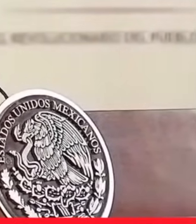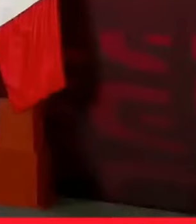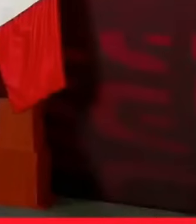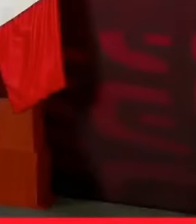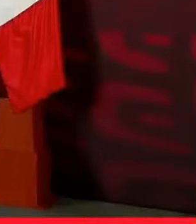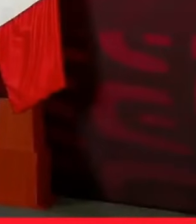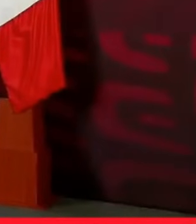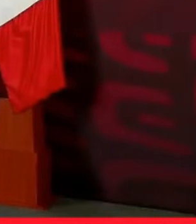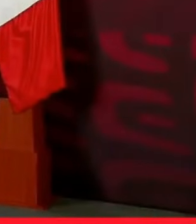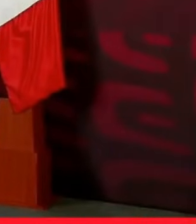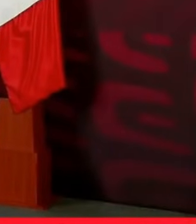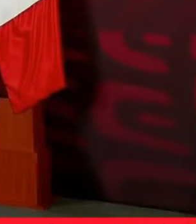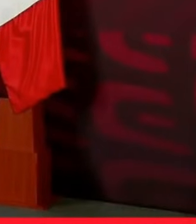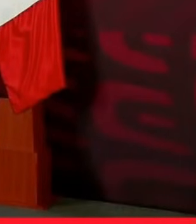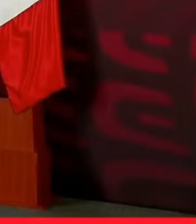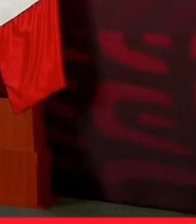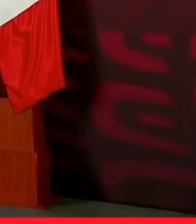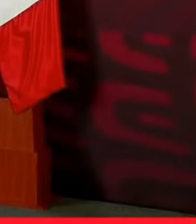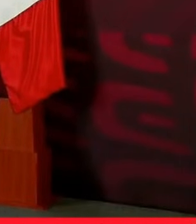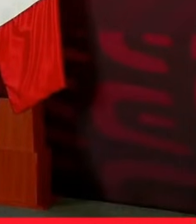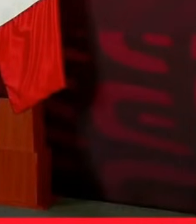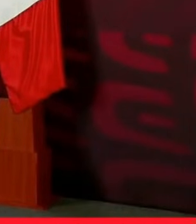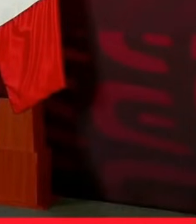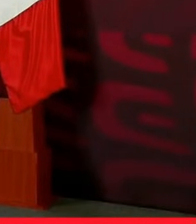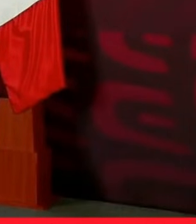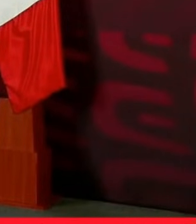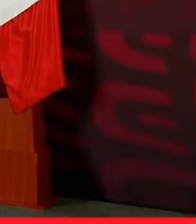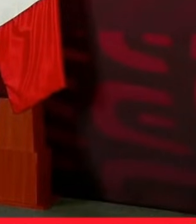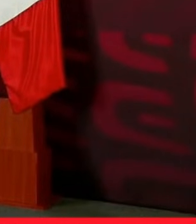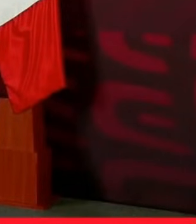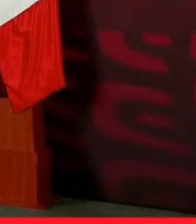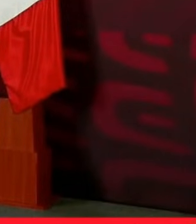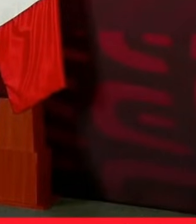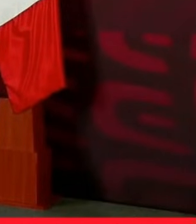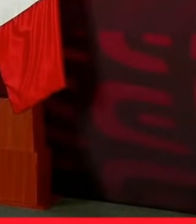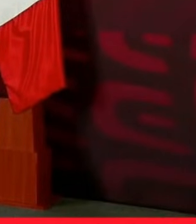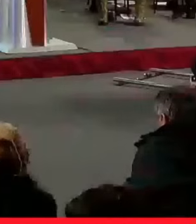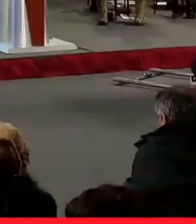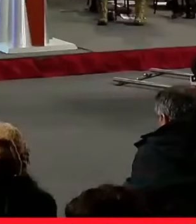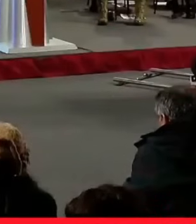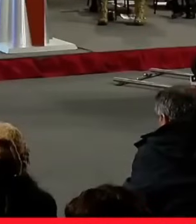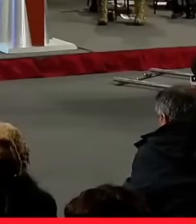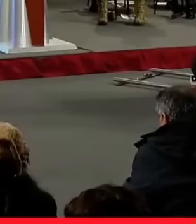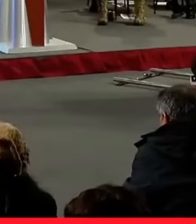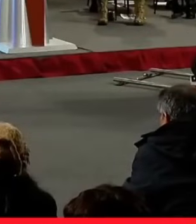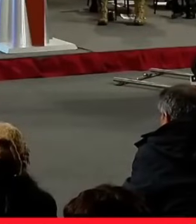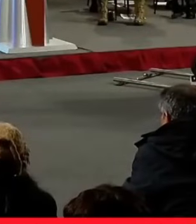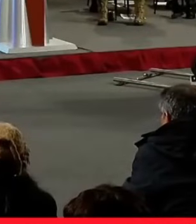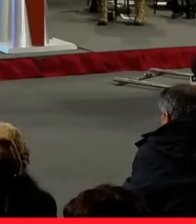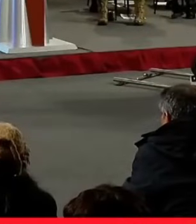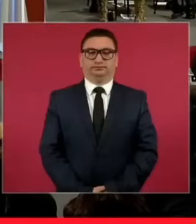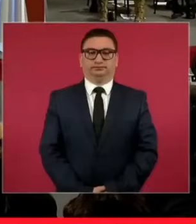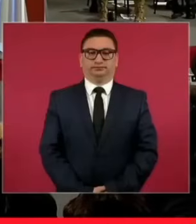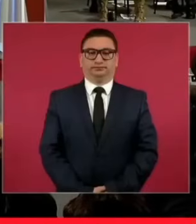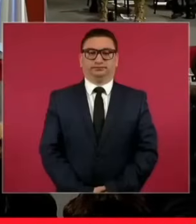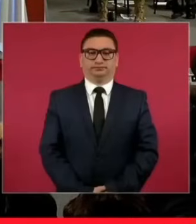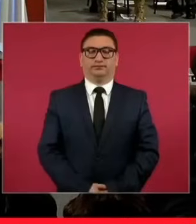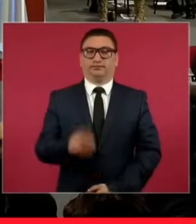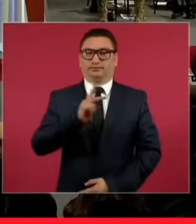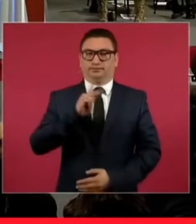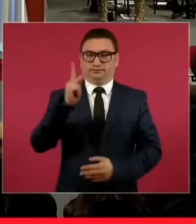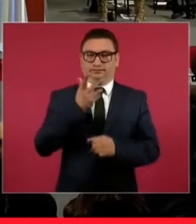fomentaran el crecimiento. La Fed sí lo hace. Exactamente, en Estados Unidos se